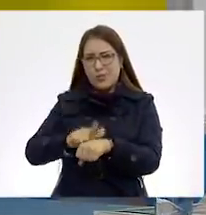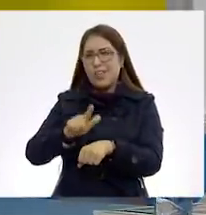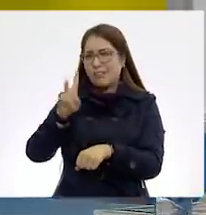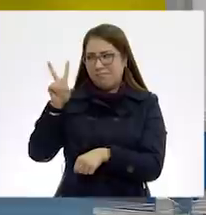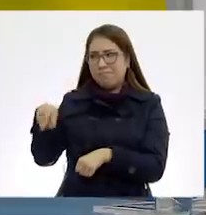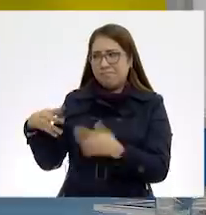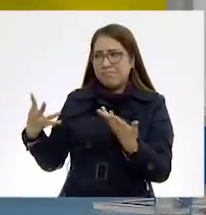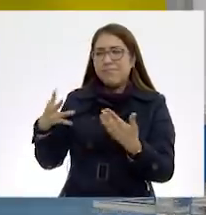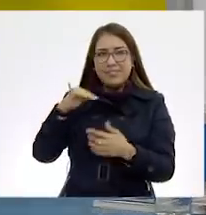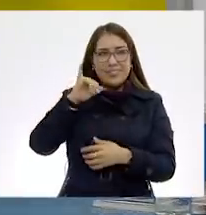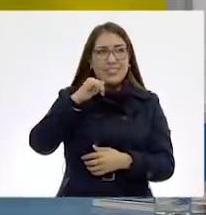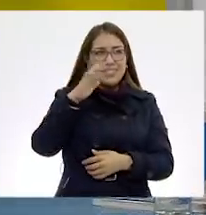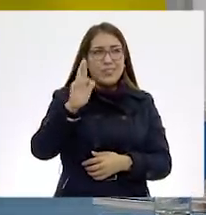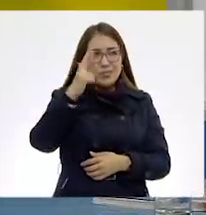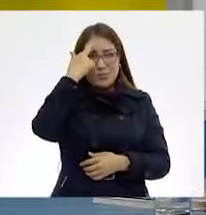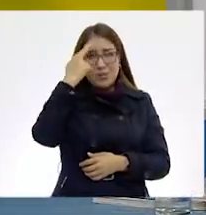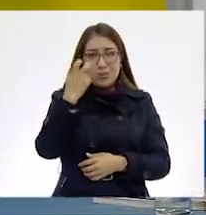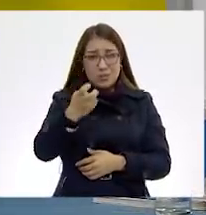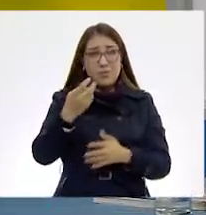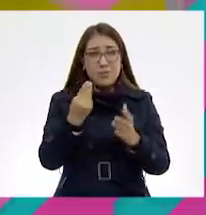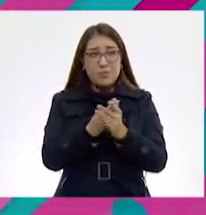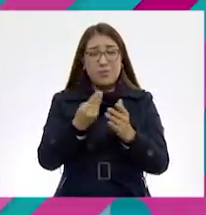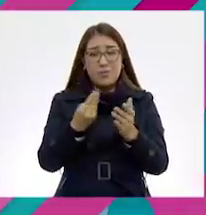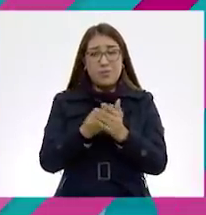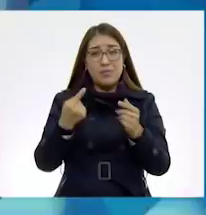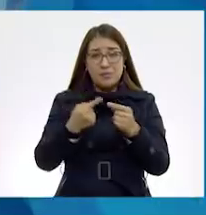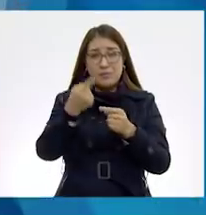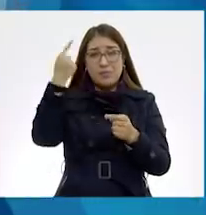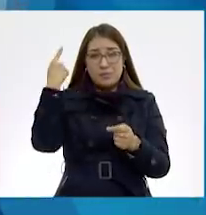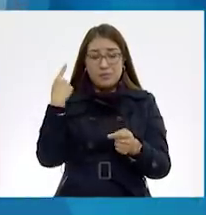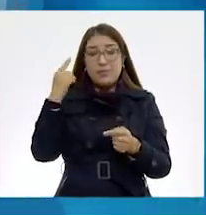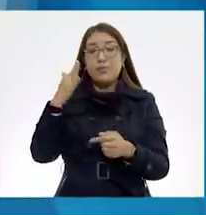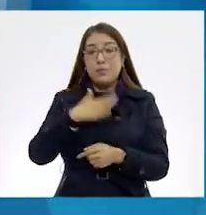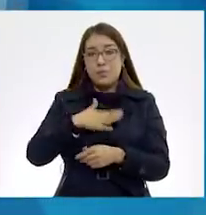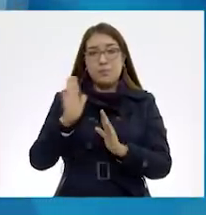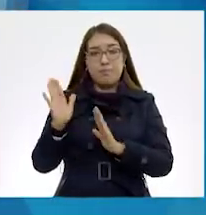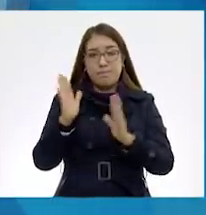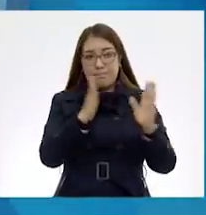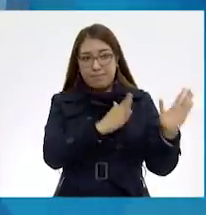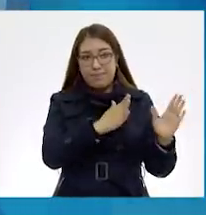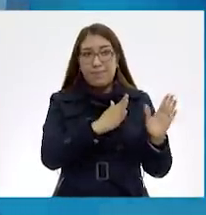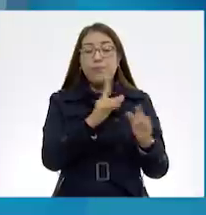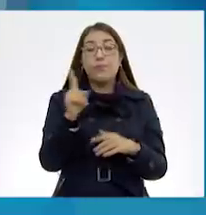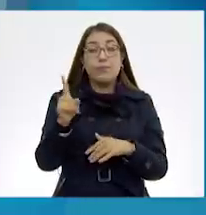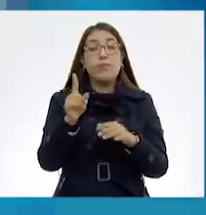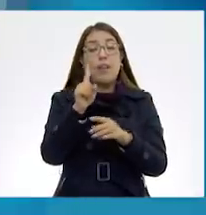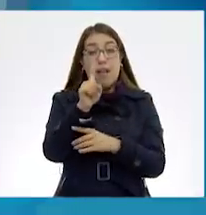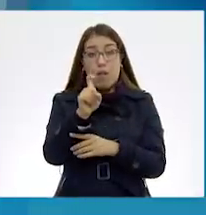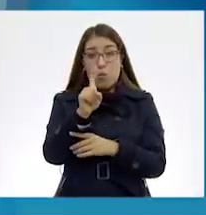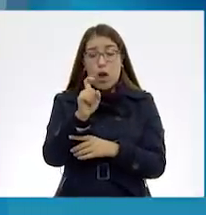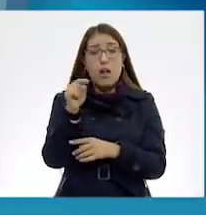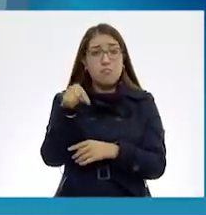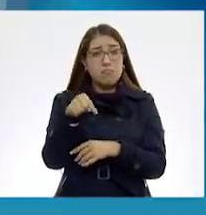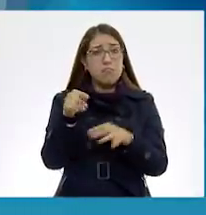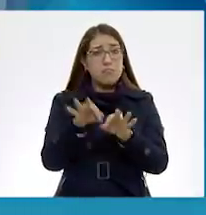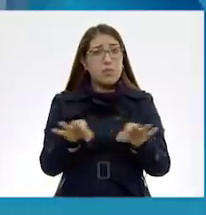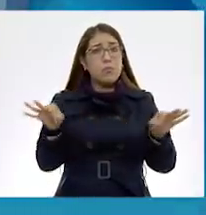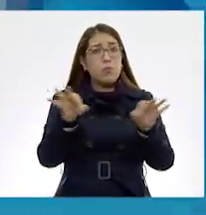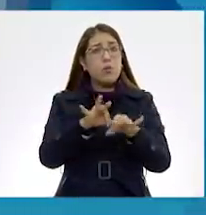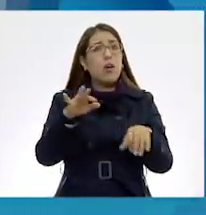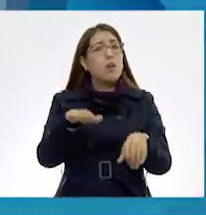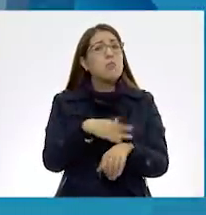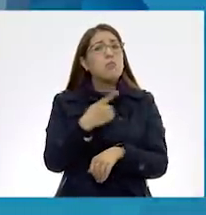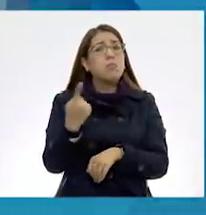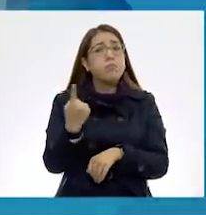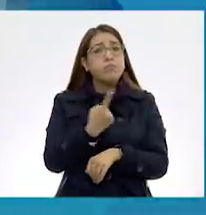verdad yo recuerdo esas clases. Por otro lado, la importancia del agua se refleja también en las